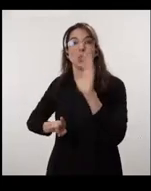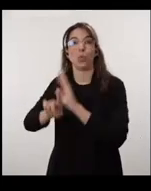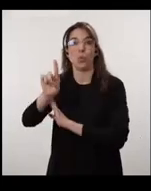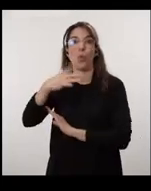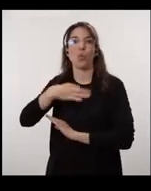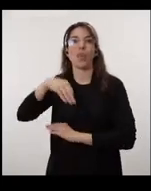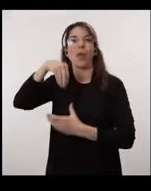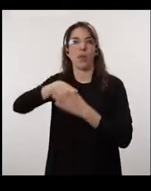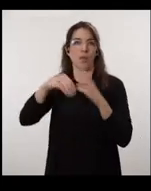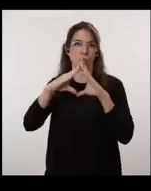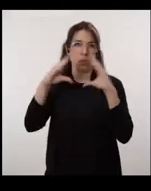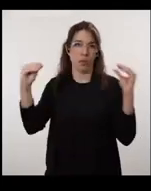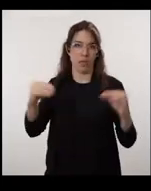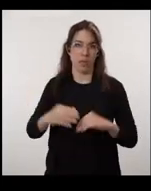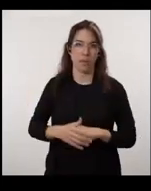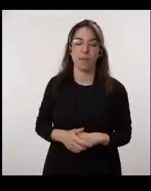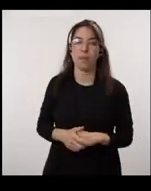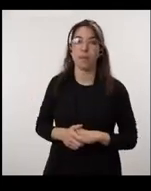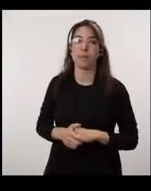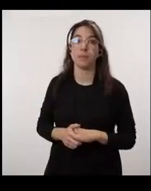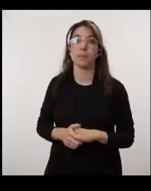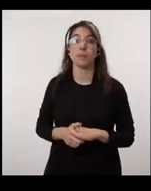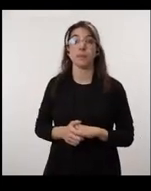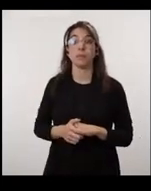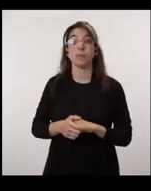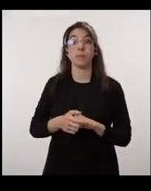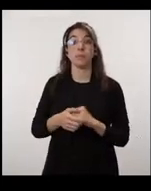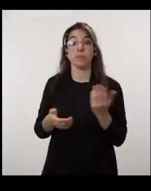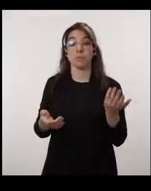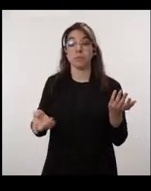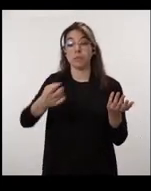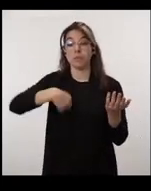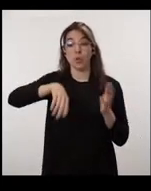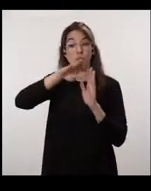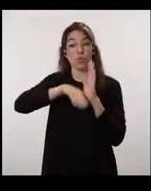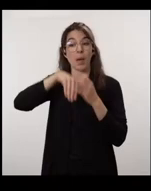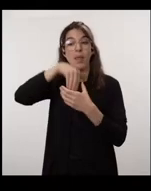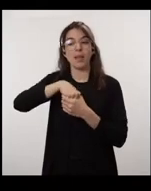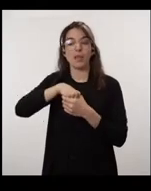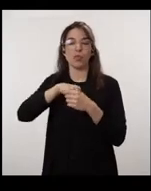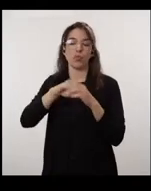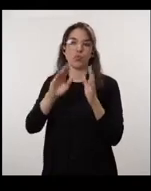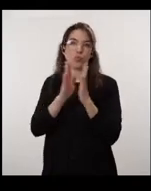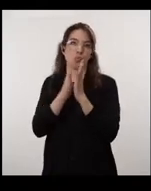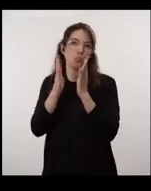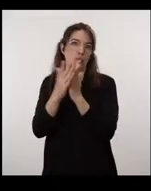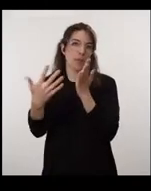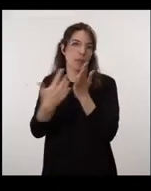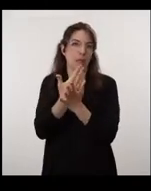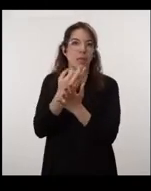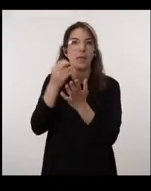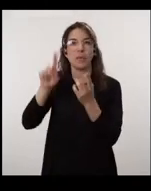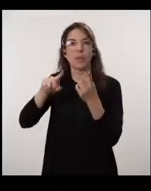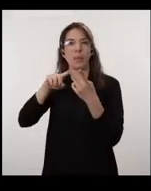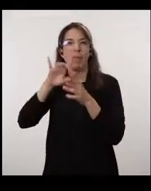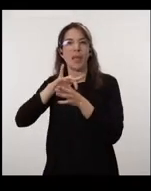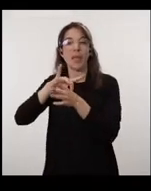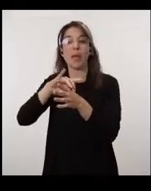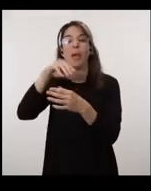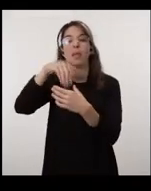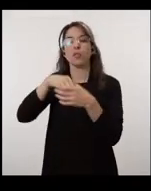dentro de nuestra propia universidad nosotros dentro del programa ofrecemos un manual y una guía con distintas